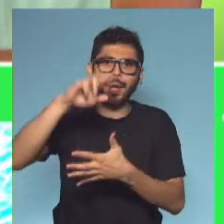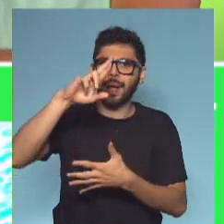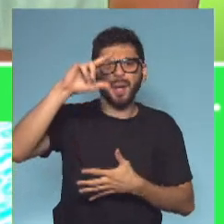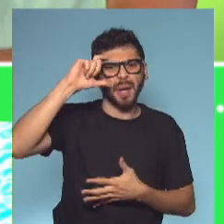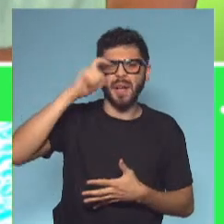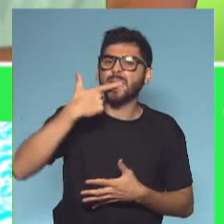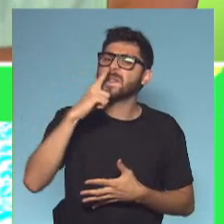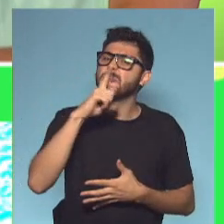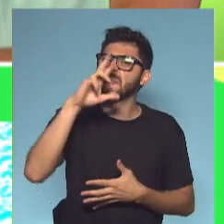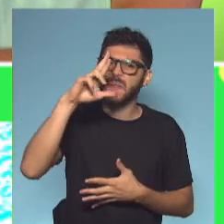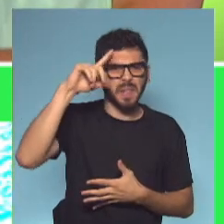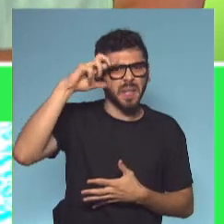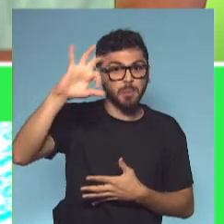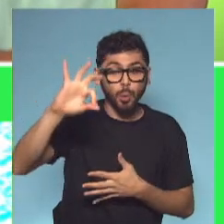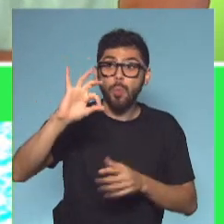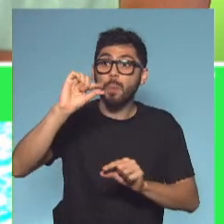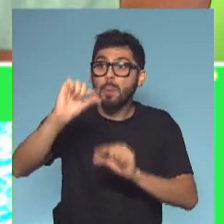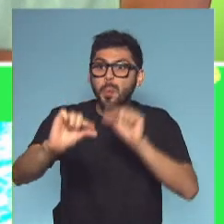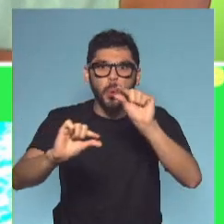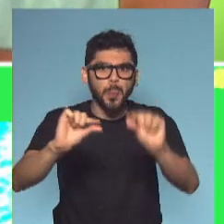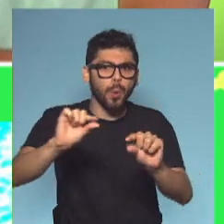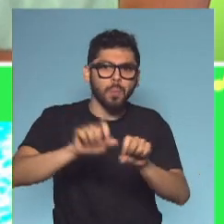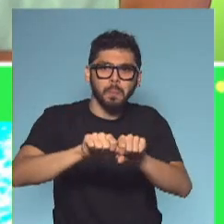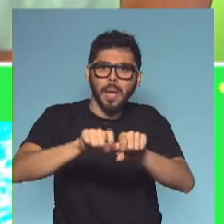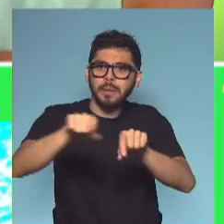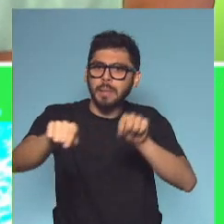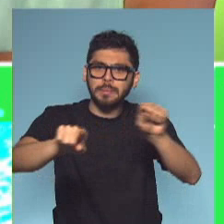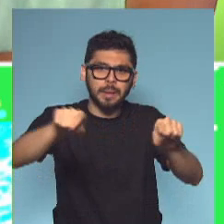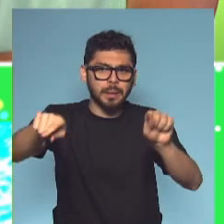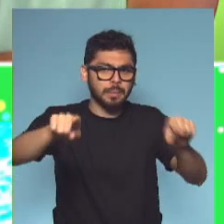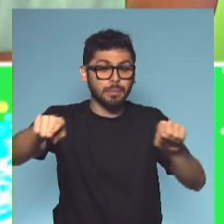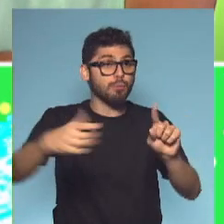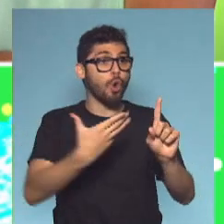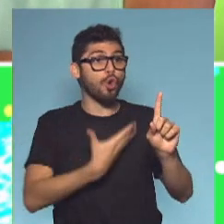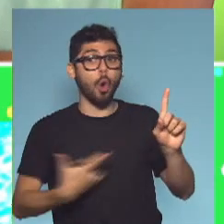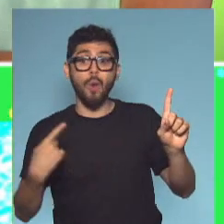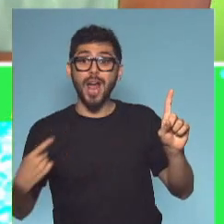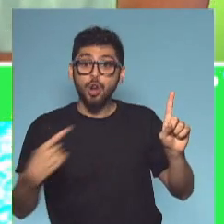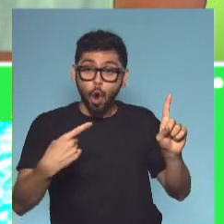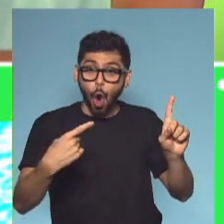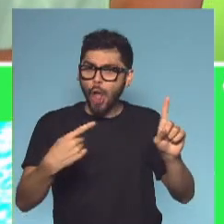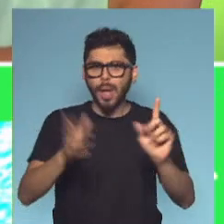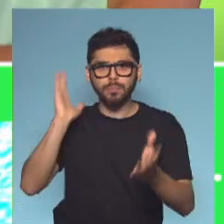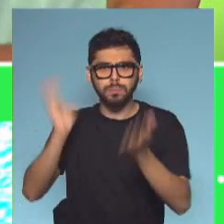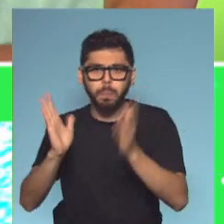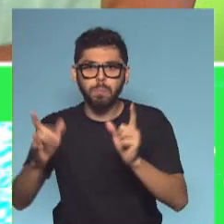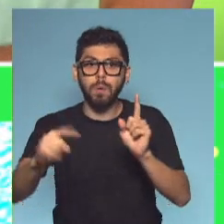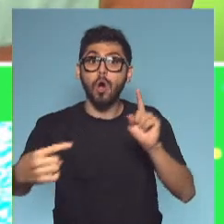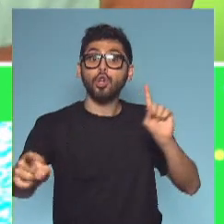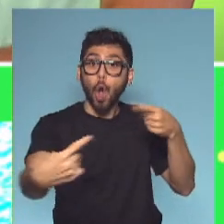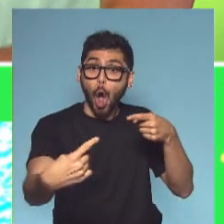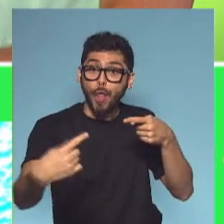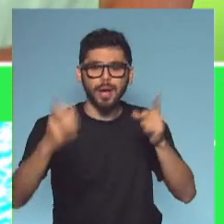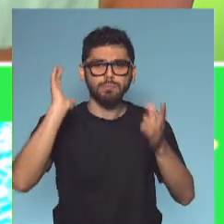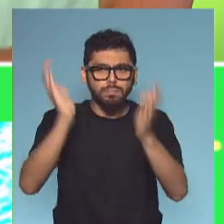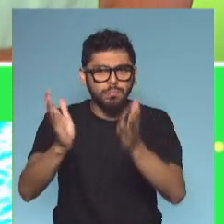ciudades del Valle, en todas las ciudades de a poquitos. Las ciudades que están en contra del gobierno las están reprimiendo. Qué fuerte lo que están contando